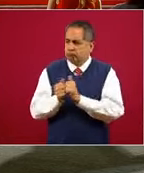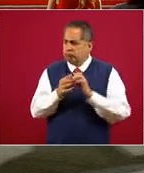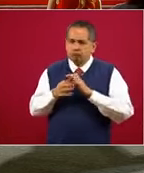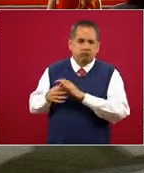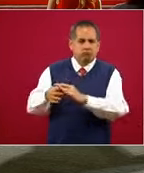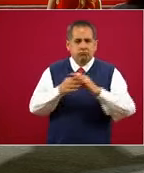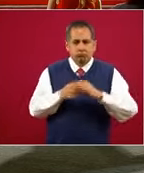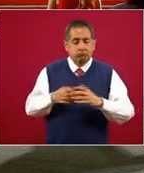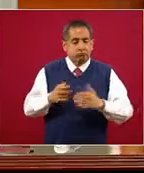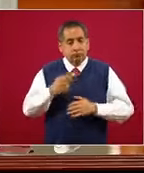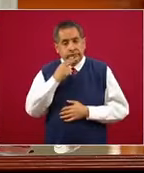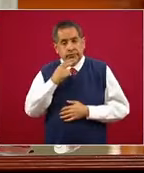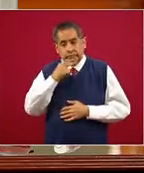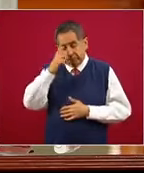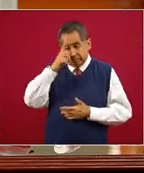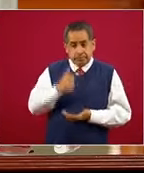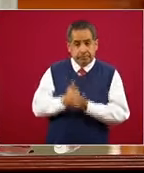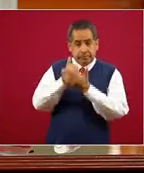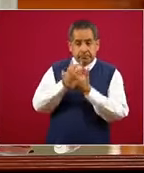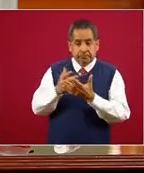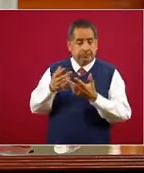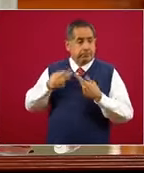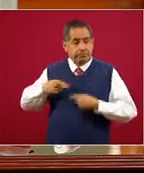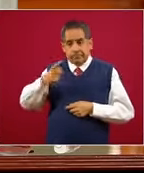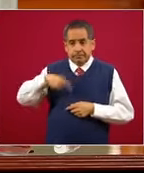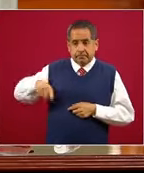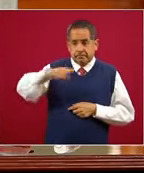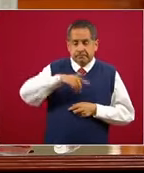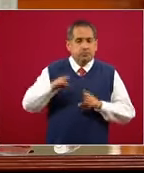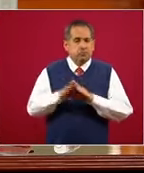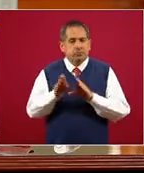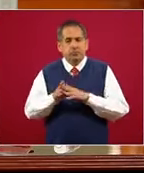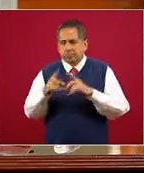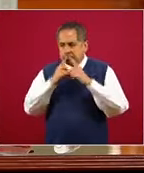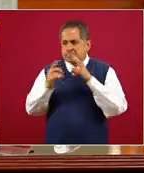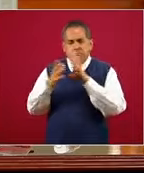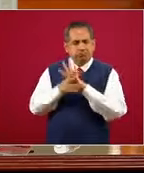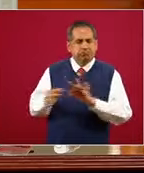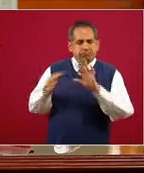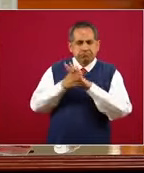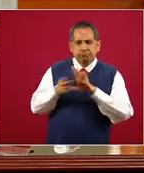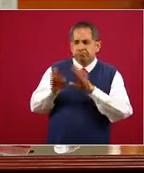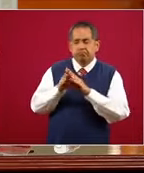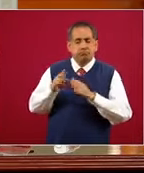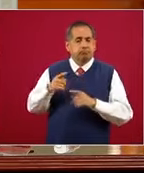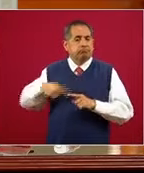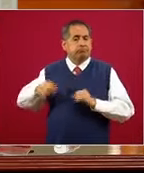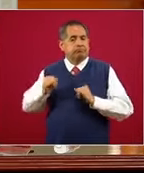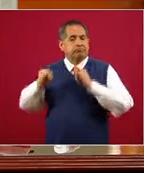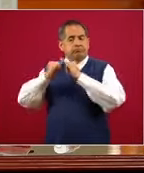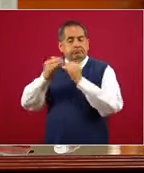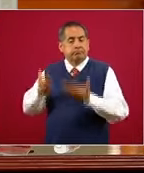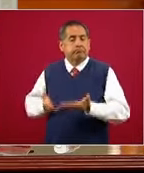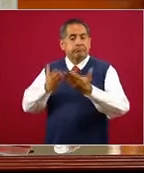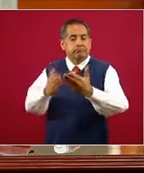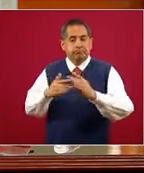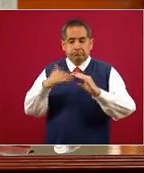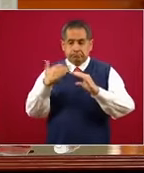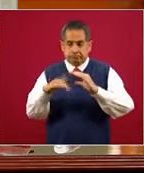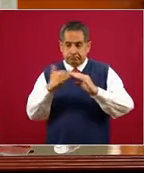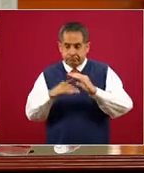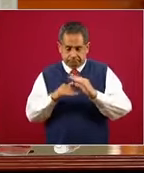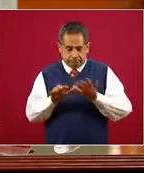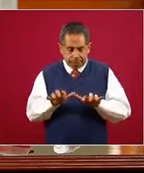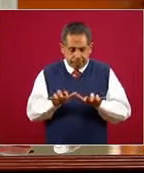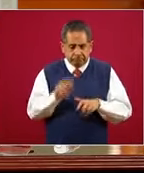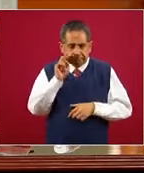lo tanto, para ayudar a vincular a la población, las instituciones hemos puesto a disposición correos electrónicos